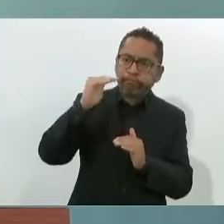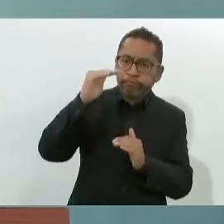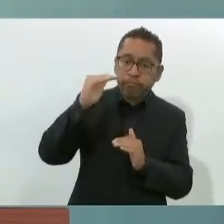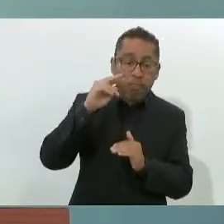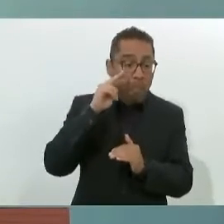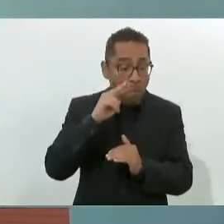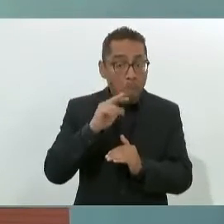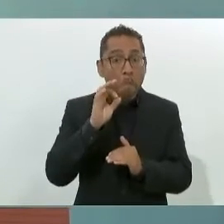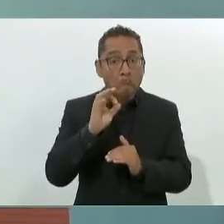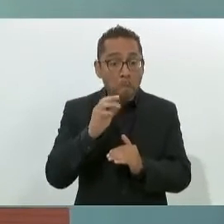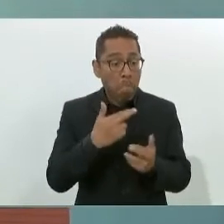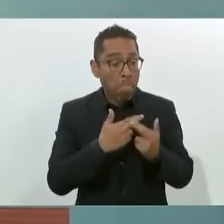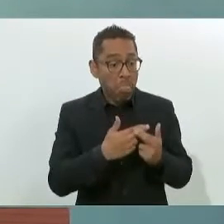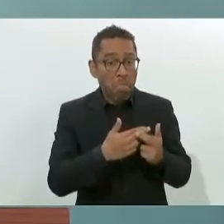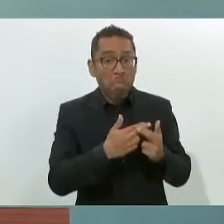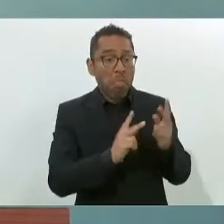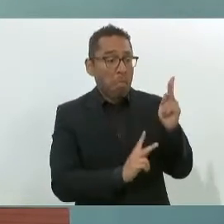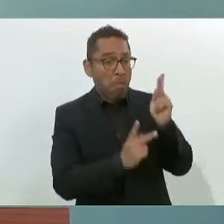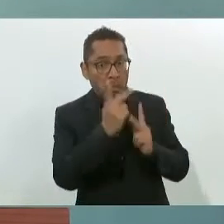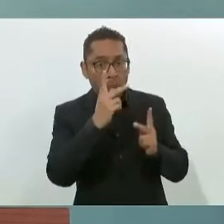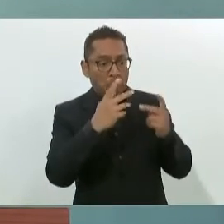productivo.